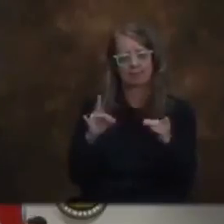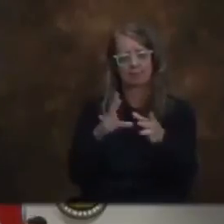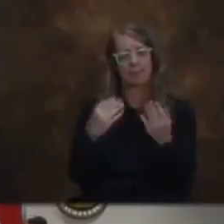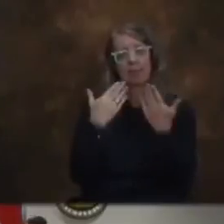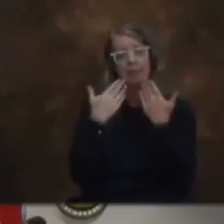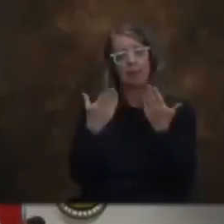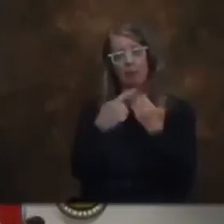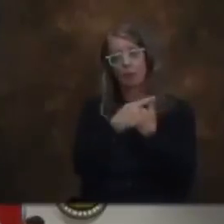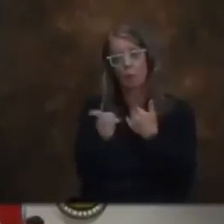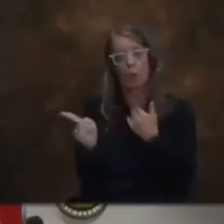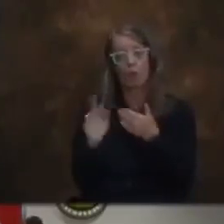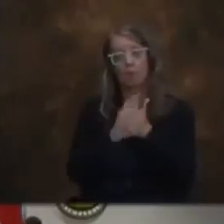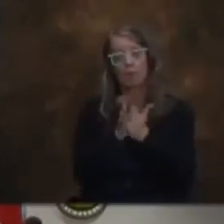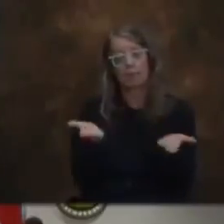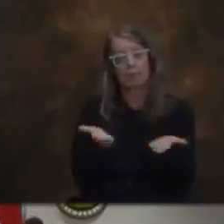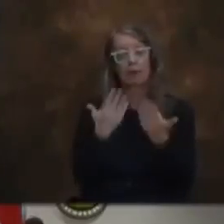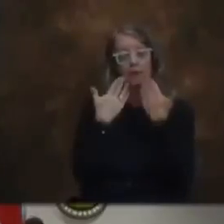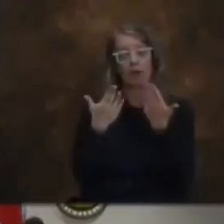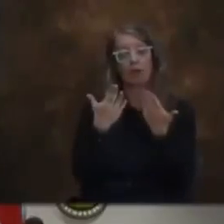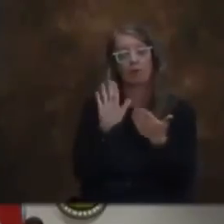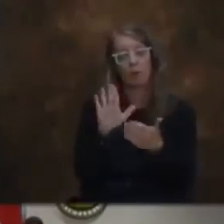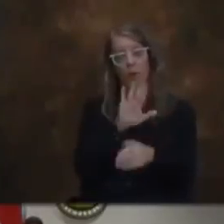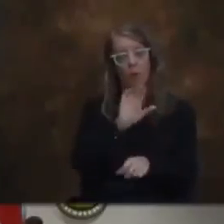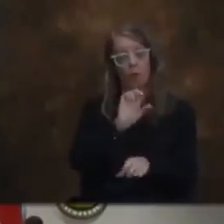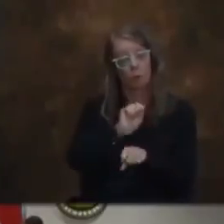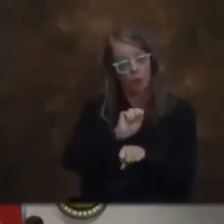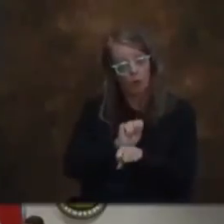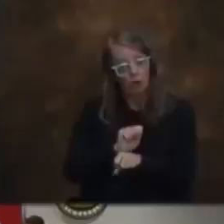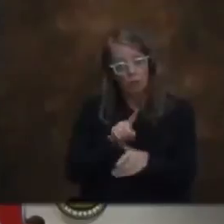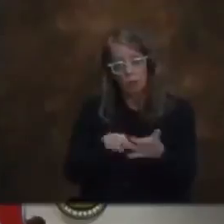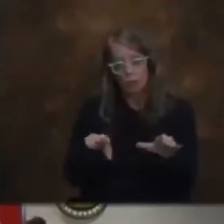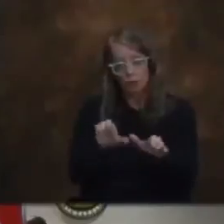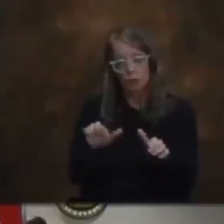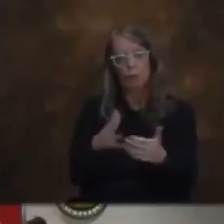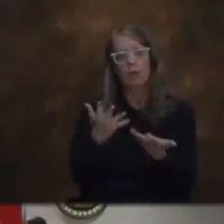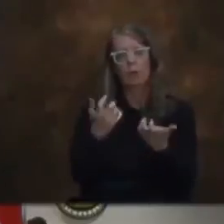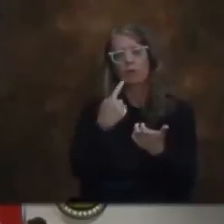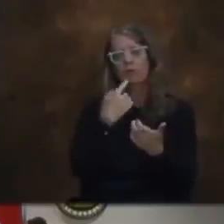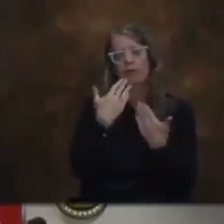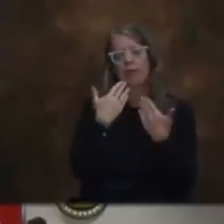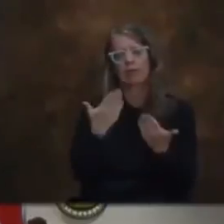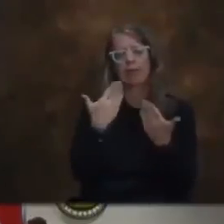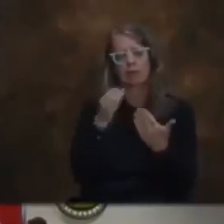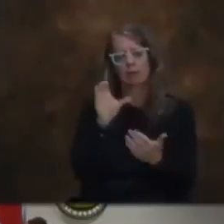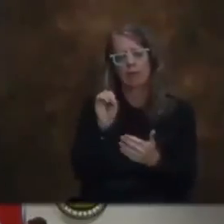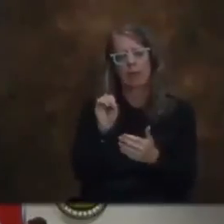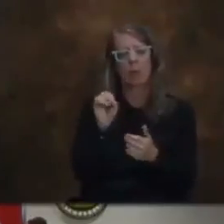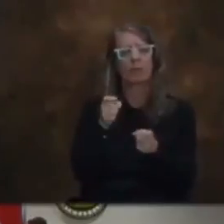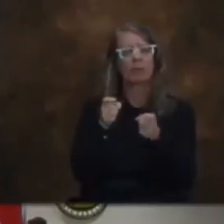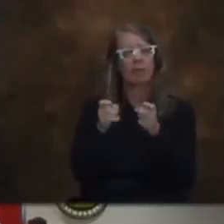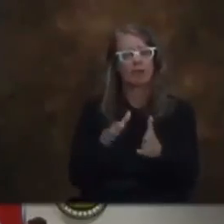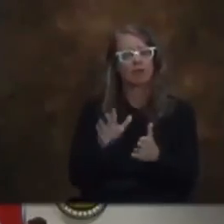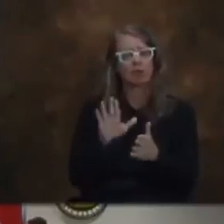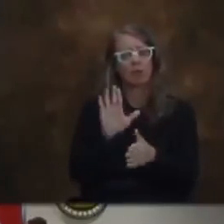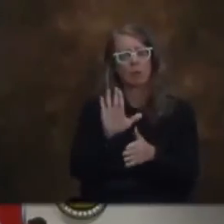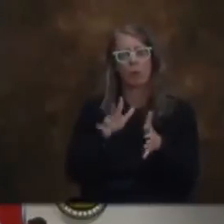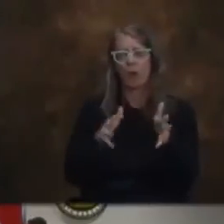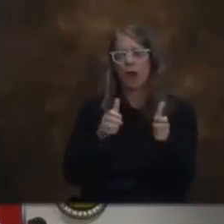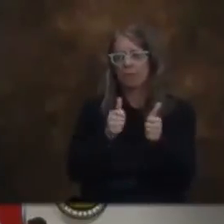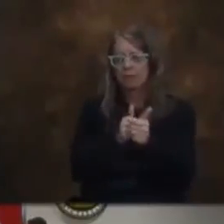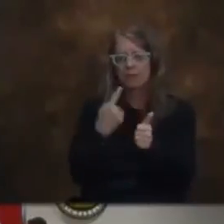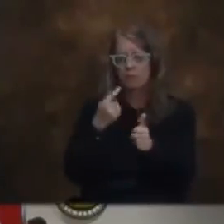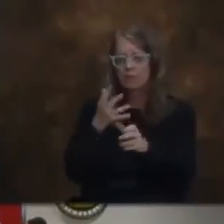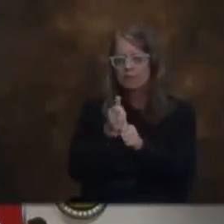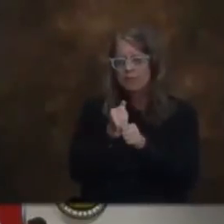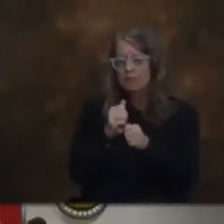haciendo y también quiero agradecer al gerente del condado por las actualizaciones que ha dado son cosas